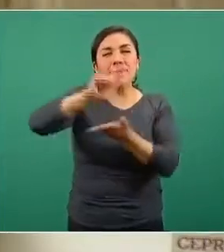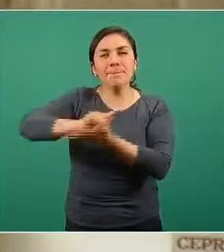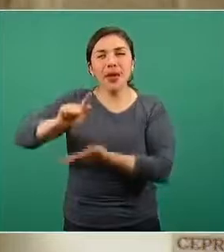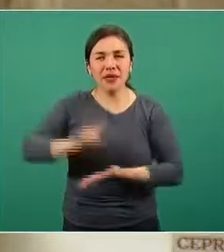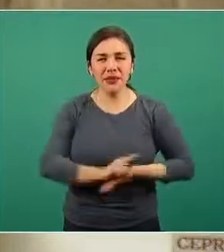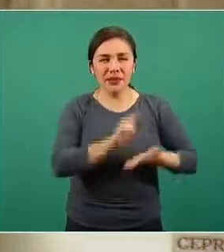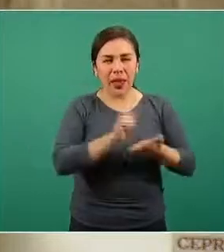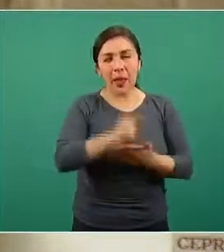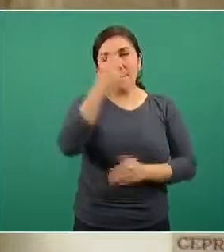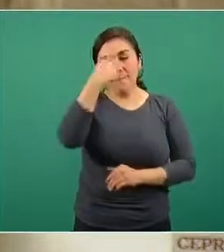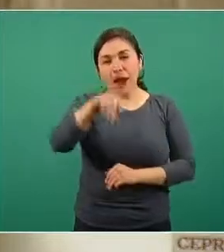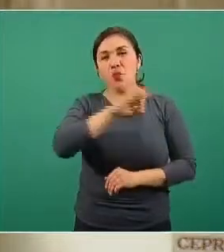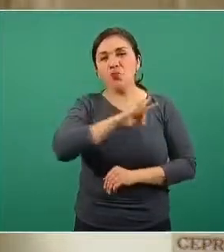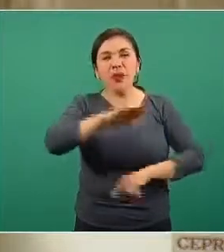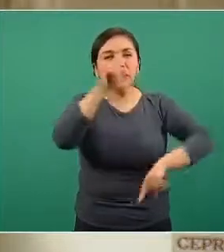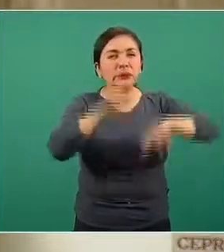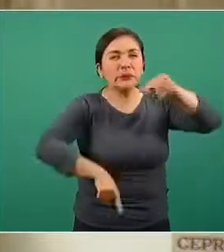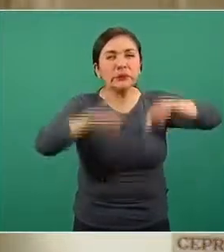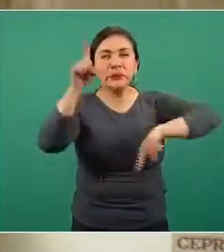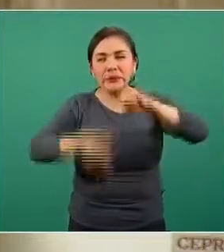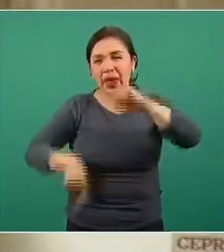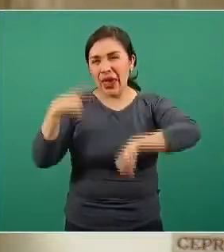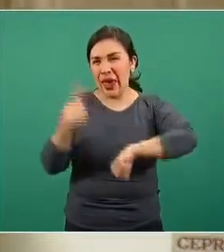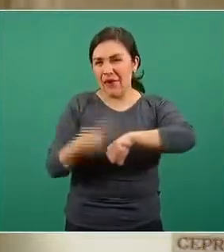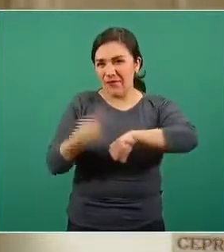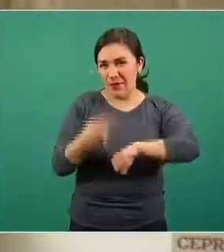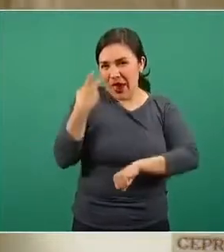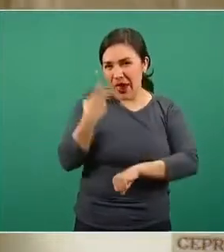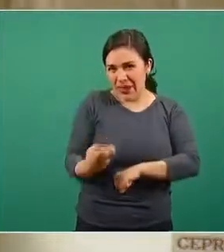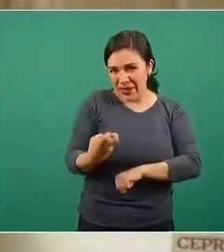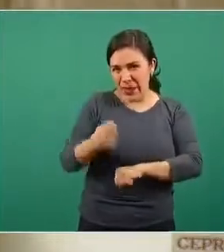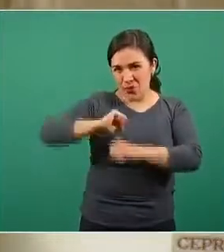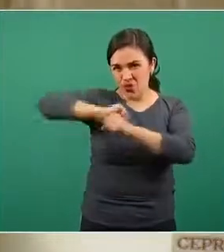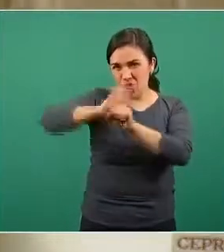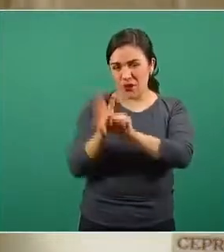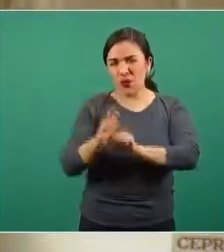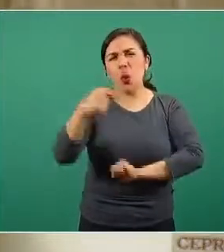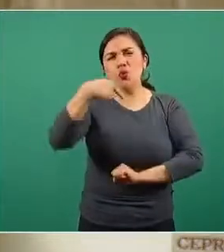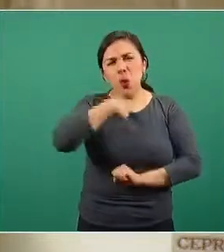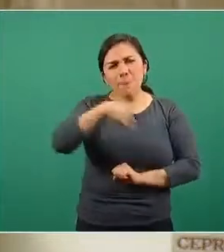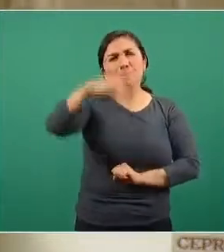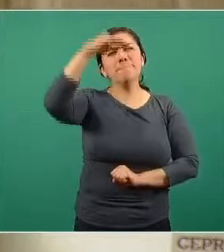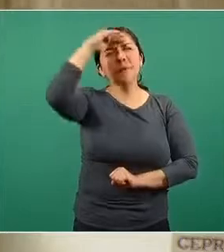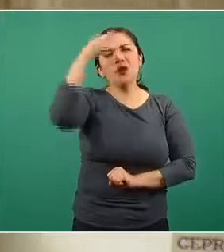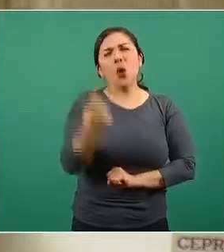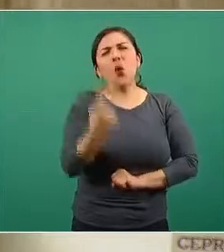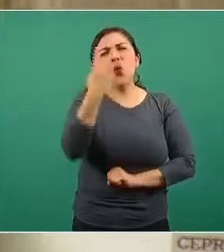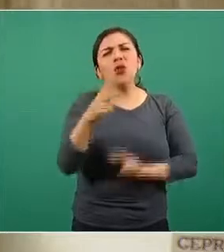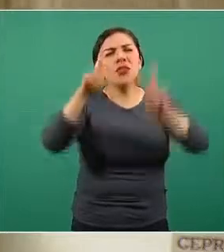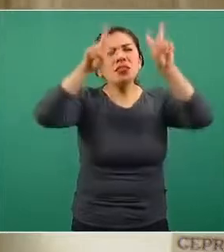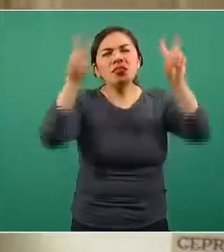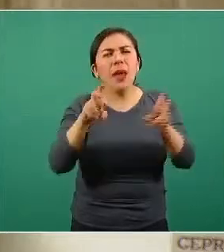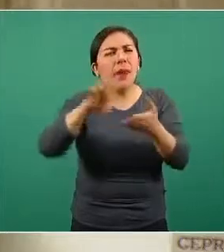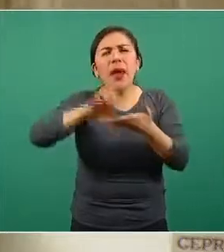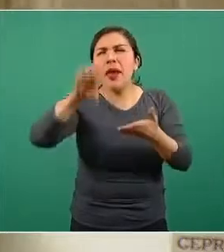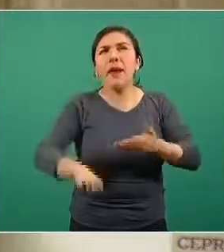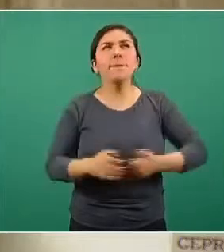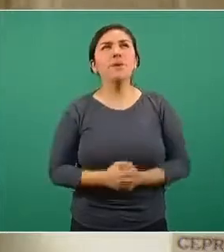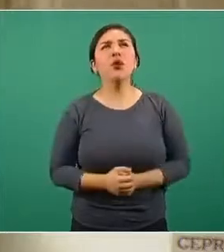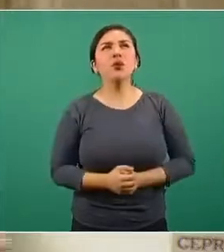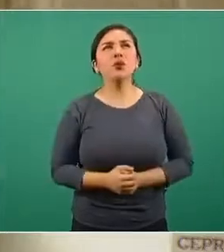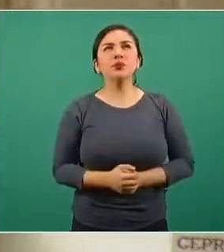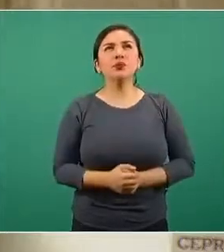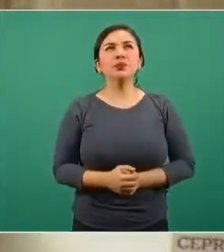higiene para poder mitigar esta pandemia, me viene a la mente el tema, por ejemplo, de